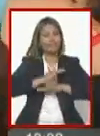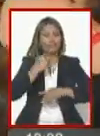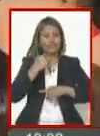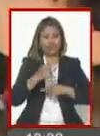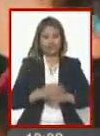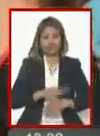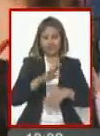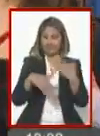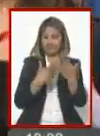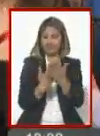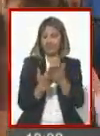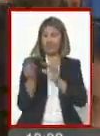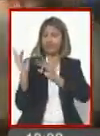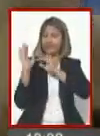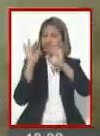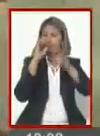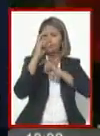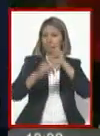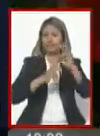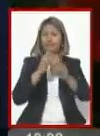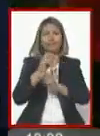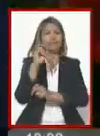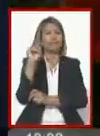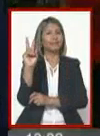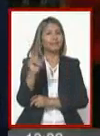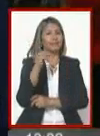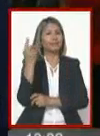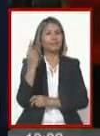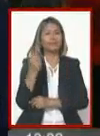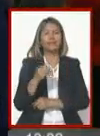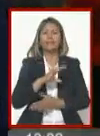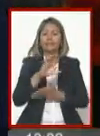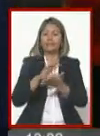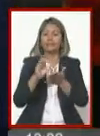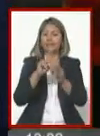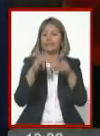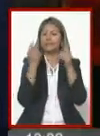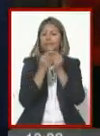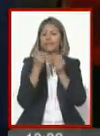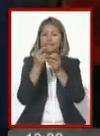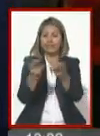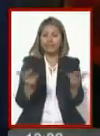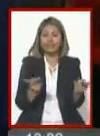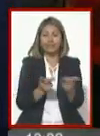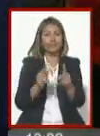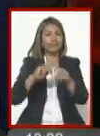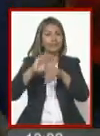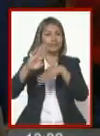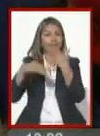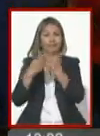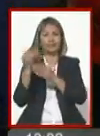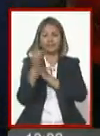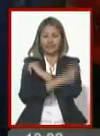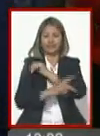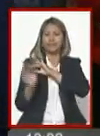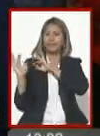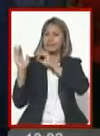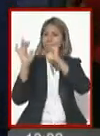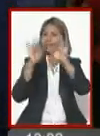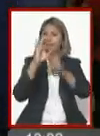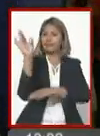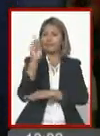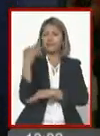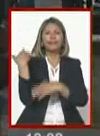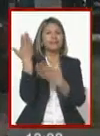sino de las provincias y del resto del país. Muchas familias de todo Bolivia han estado aquí en la feria más importante que tenemos acá en nuestro país. Creemos que